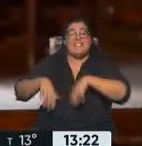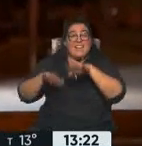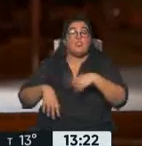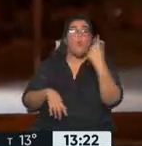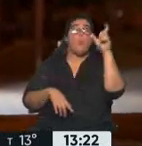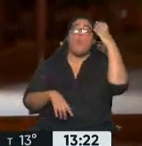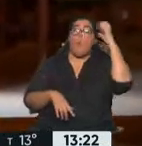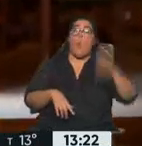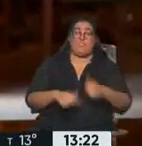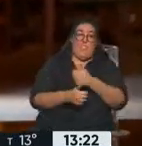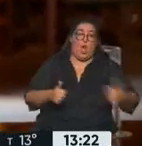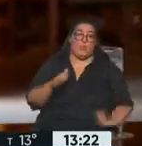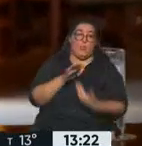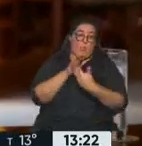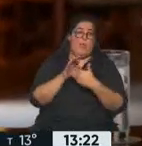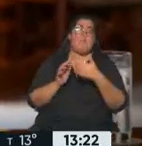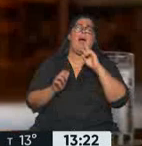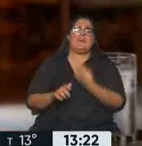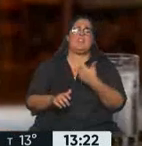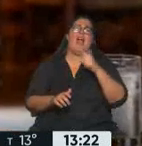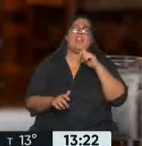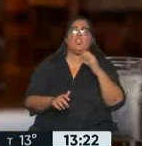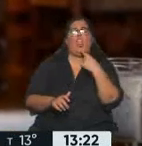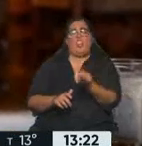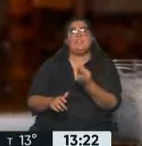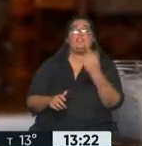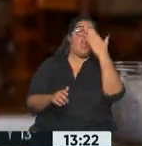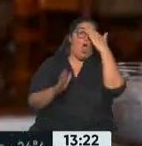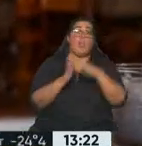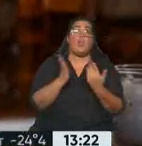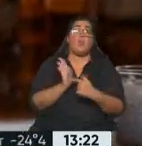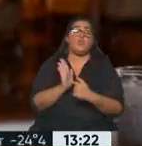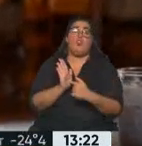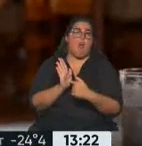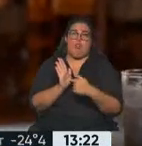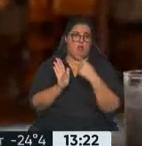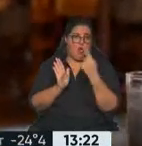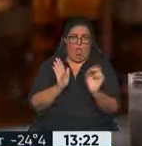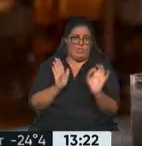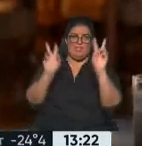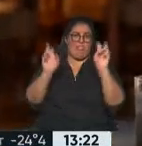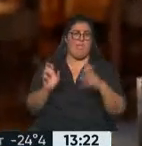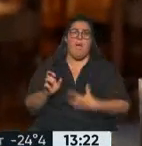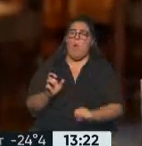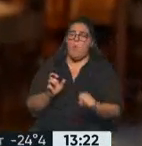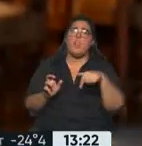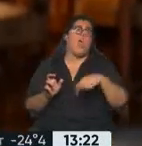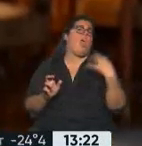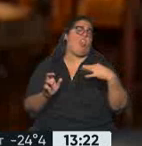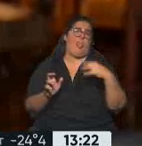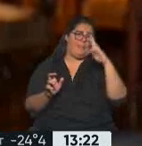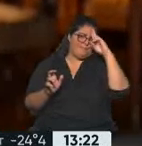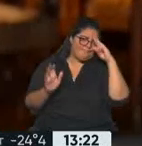de la Corte Suprema, Samuel Alito, argumenta que la Constitución no hace referencia al aborto y que es hora de hacer caso a